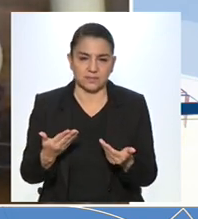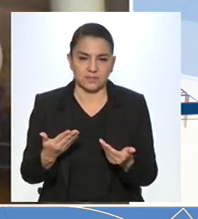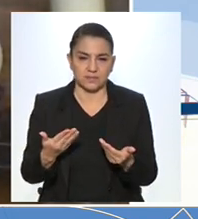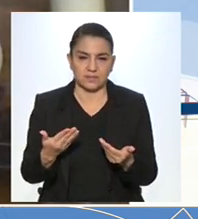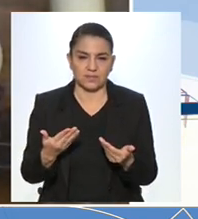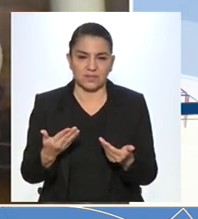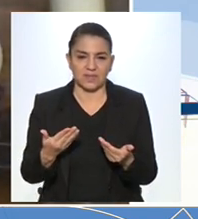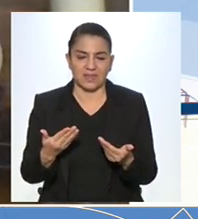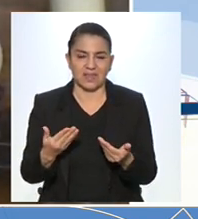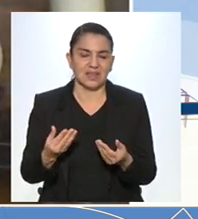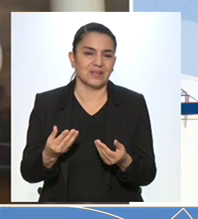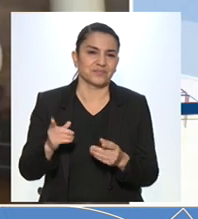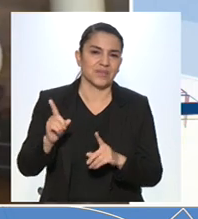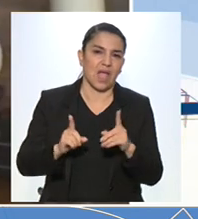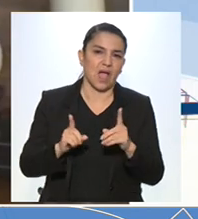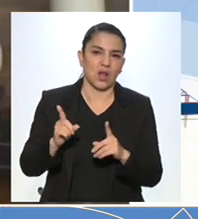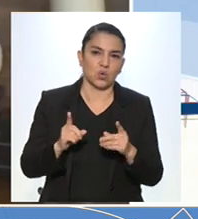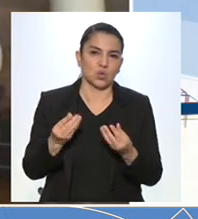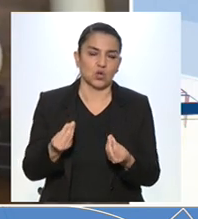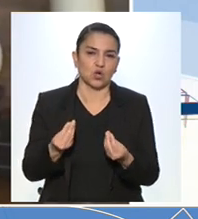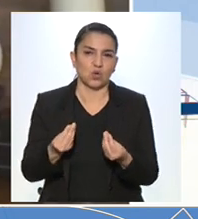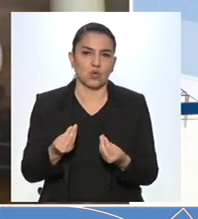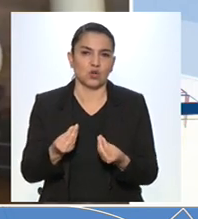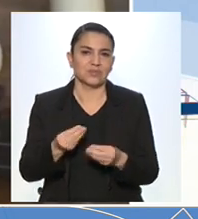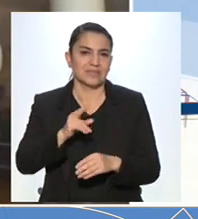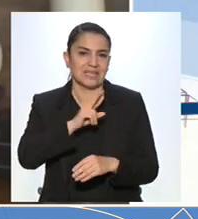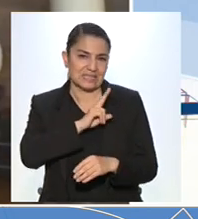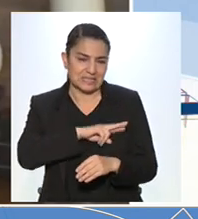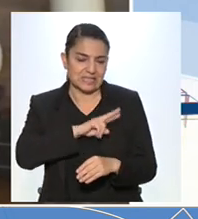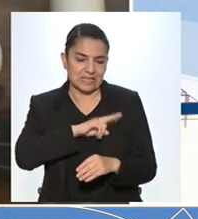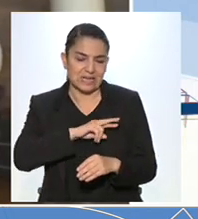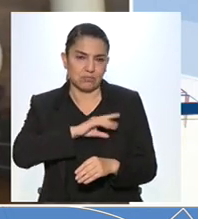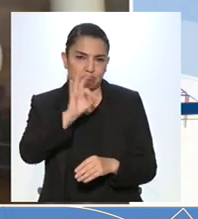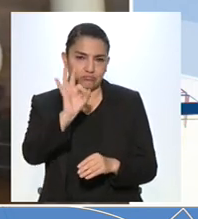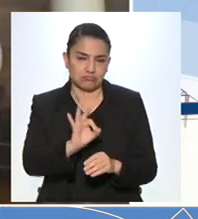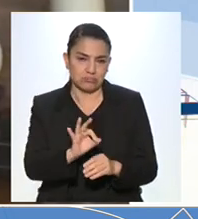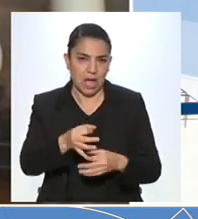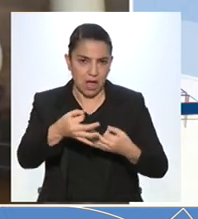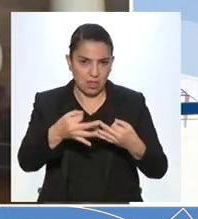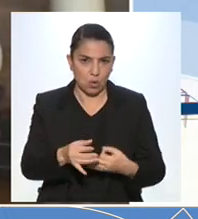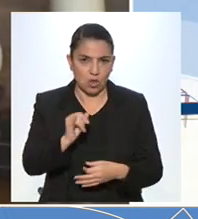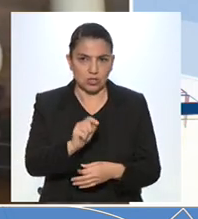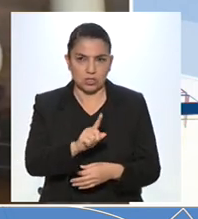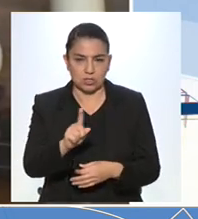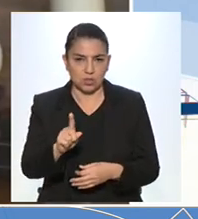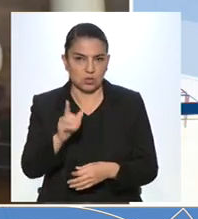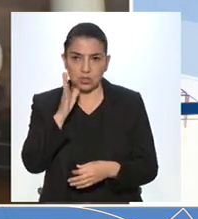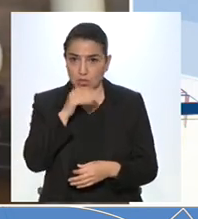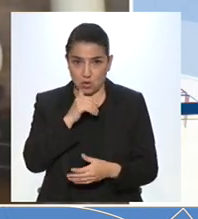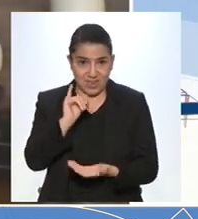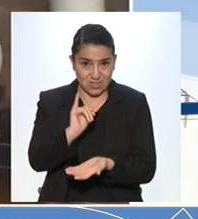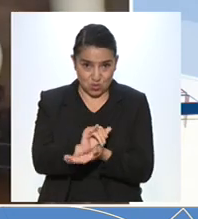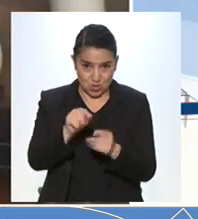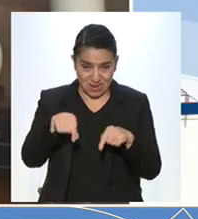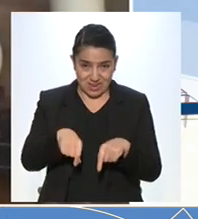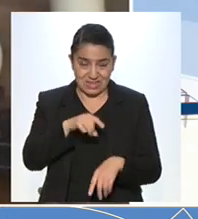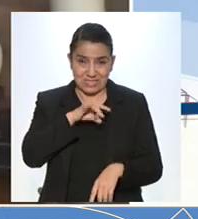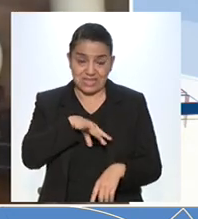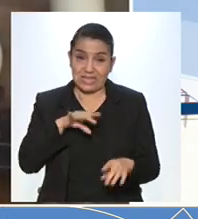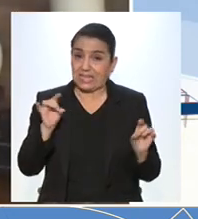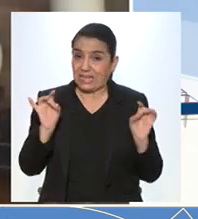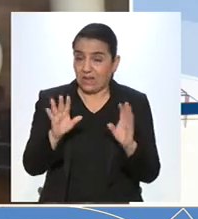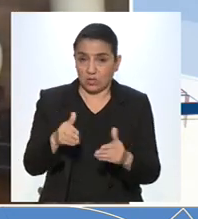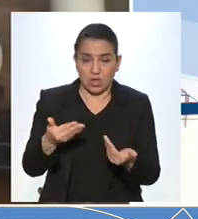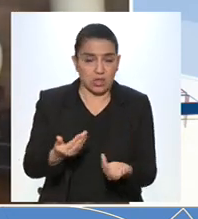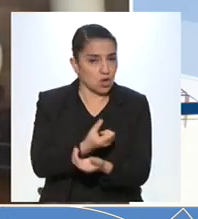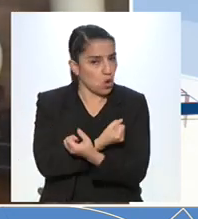¿Es opinable para algunos si el nivel de la tasa es el adecuado o no? Yo quiero decirles que si no tuviéramos la institucionalidad que hemos tenido en Chile, tal vez hoy día no